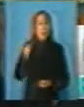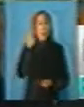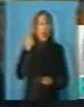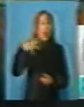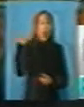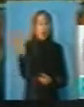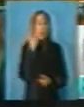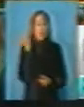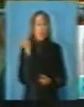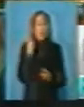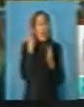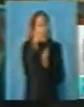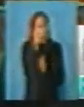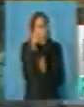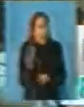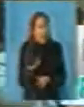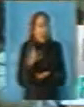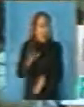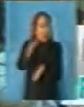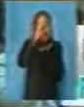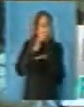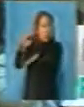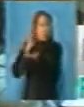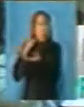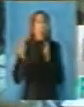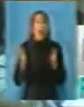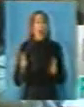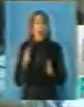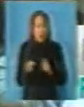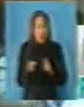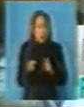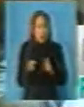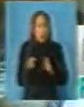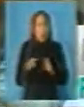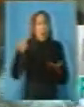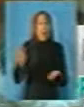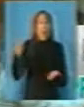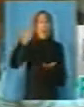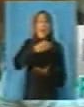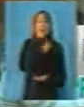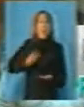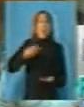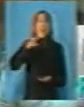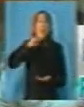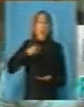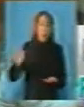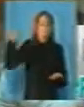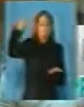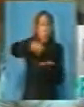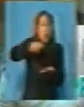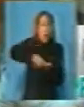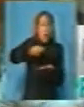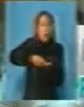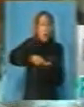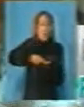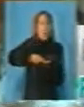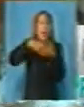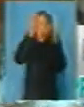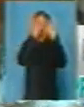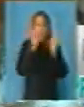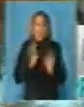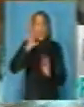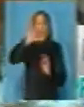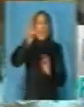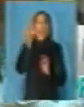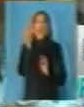conseguir los recursos necesarios de que tiene que aportar la provincia al proyecto de